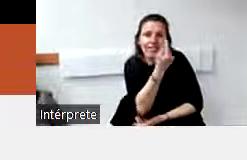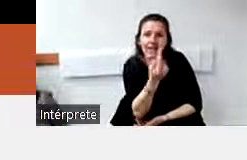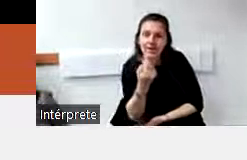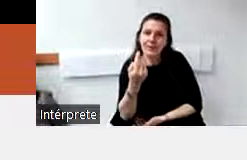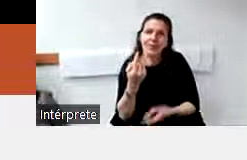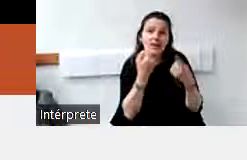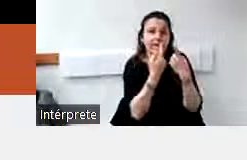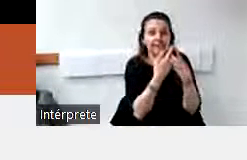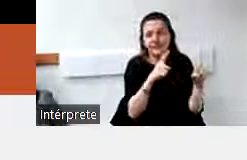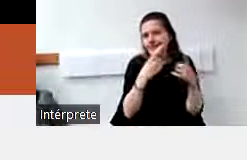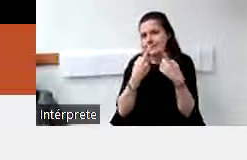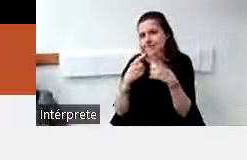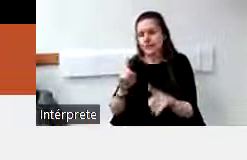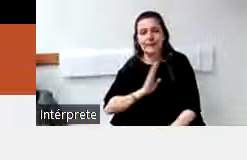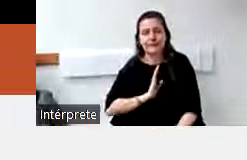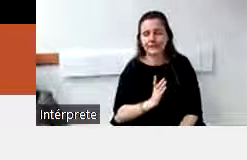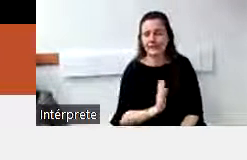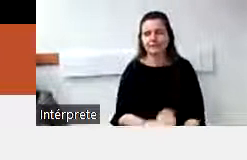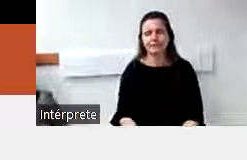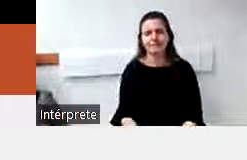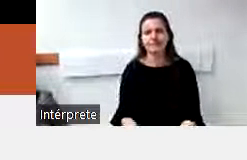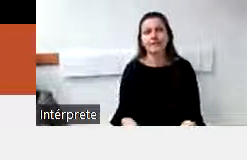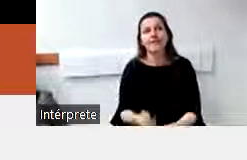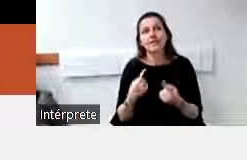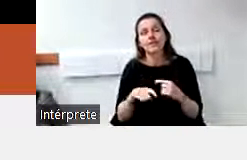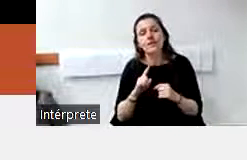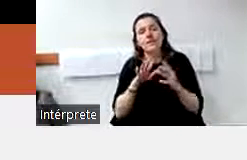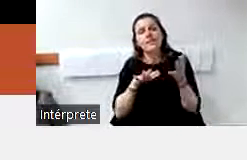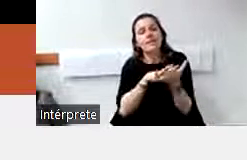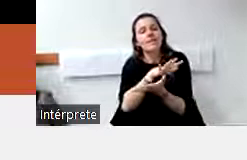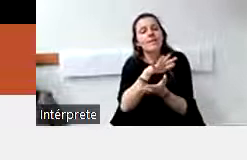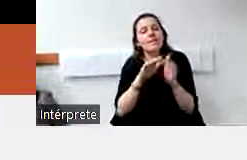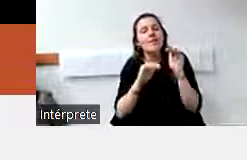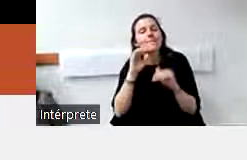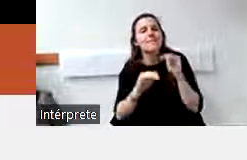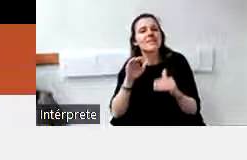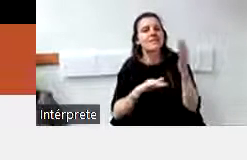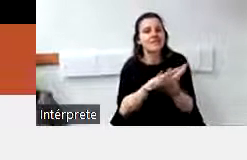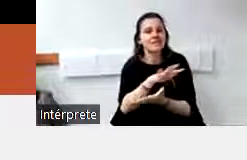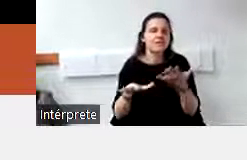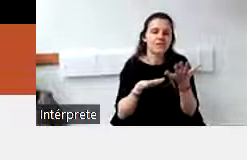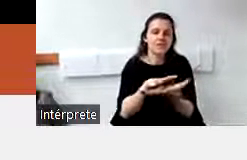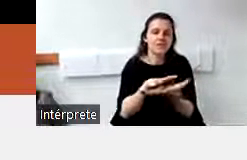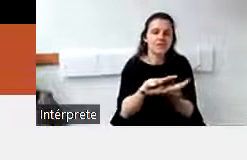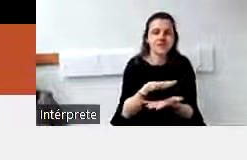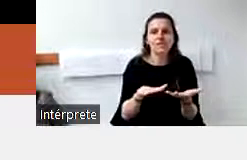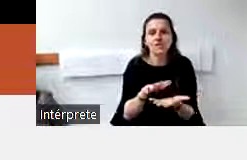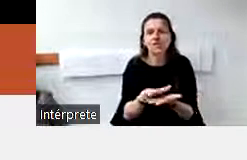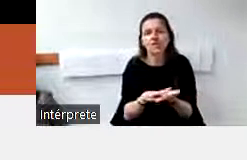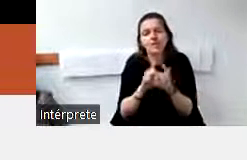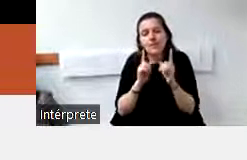muy personal. Y depende del contexto donde está, depende de la trayectoria de